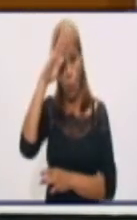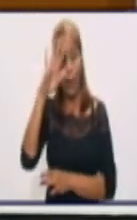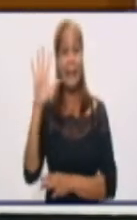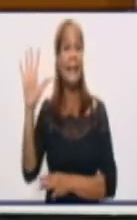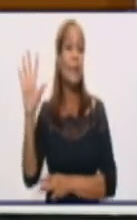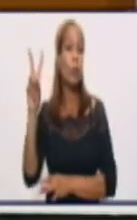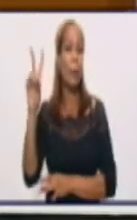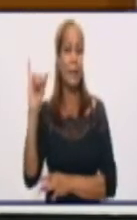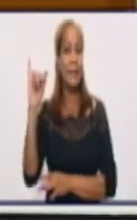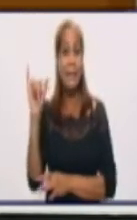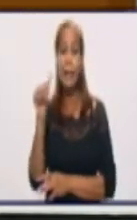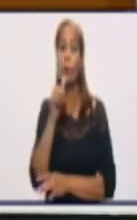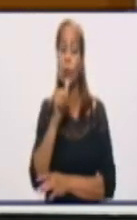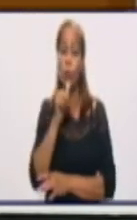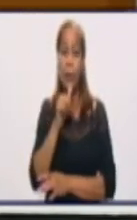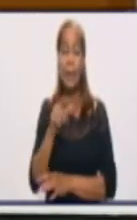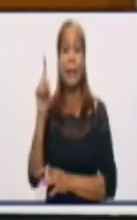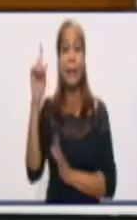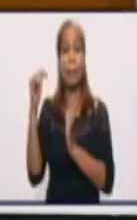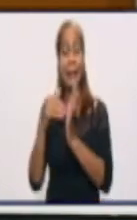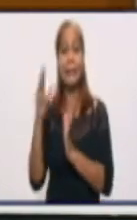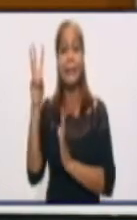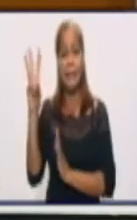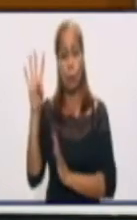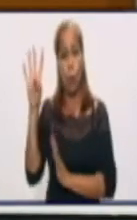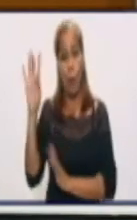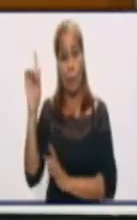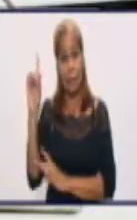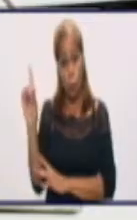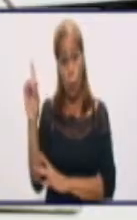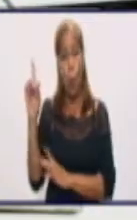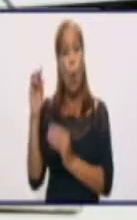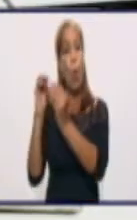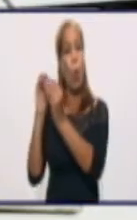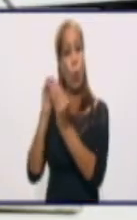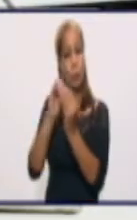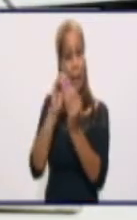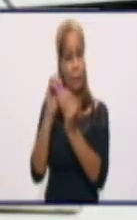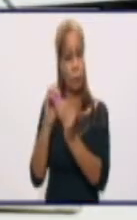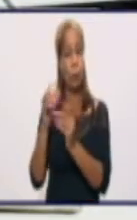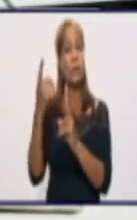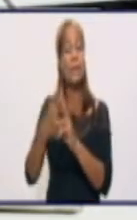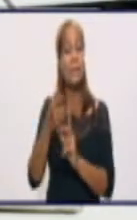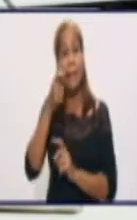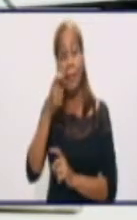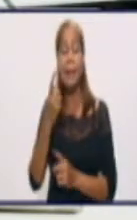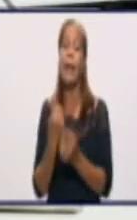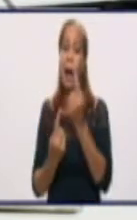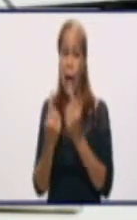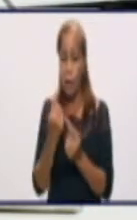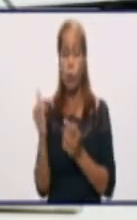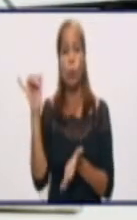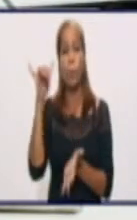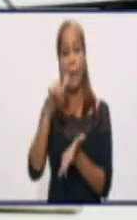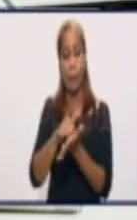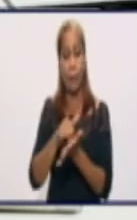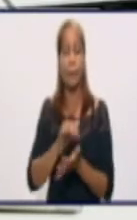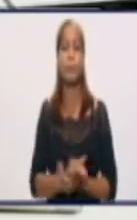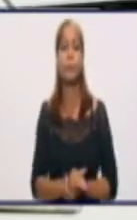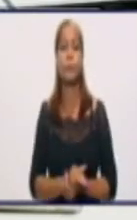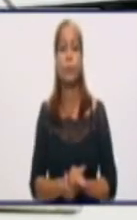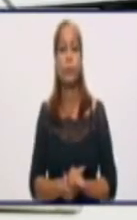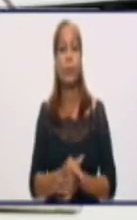sospechosos y 1.341 contactos, y se vigilan 47 viajeros. La provincia ya tiene un total de casos